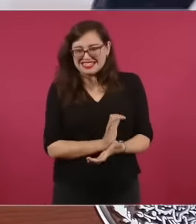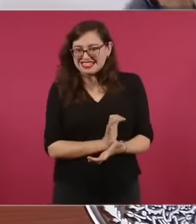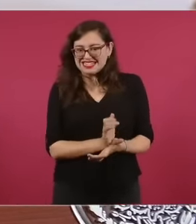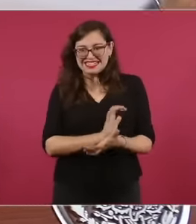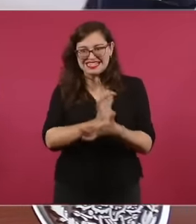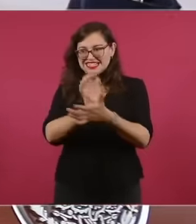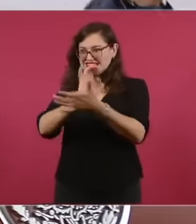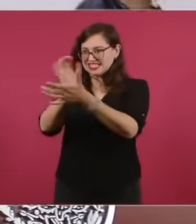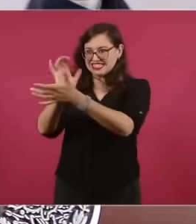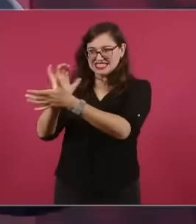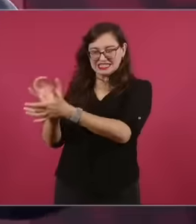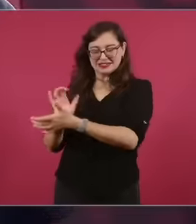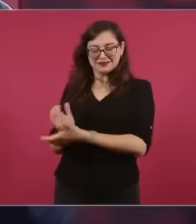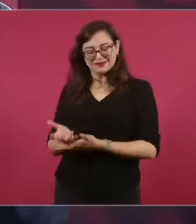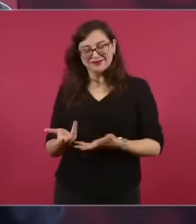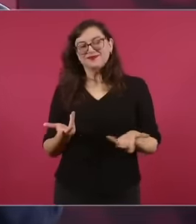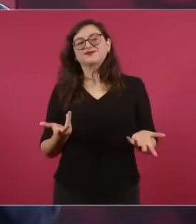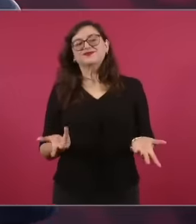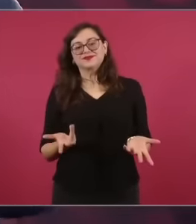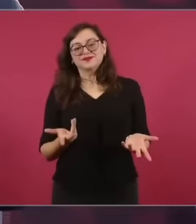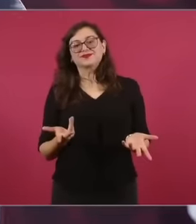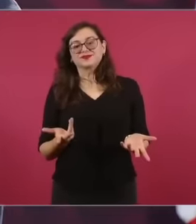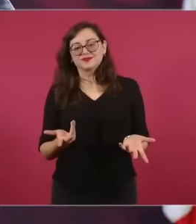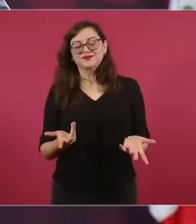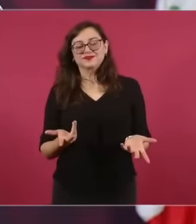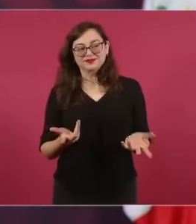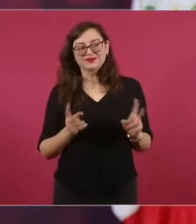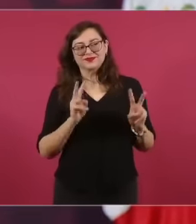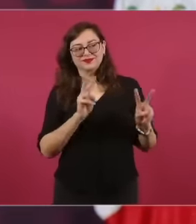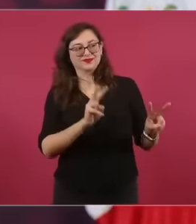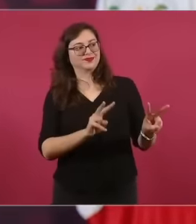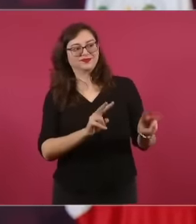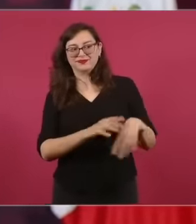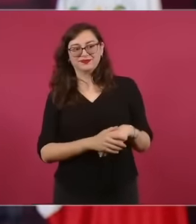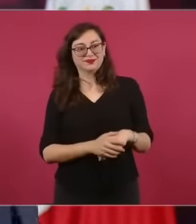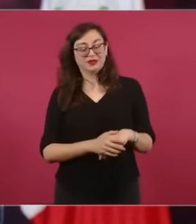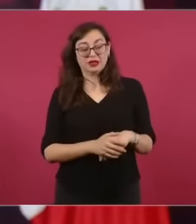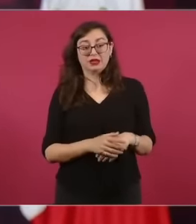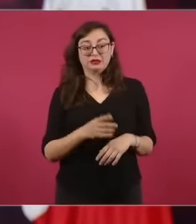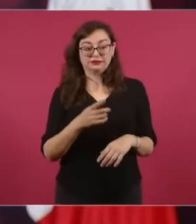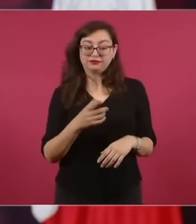para poder reafirmar la grandeza cultural de México.